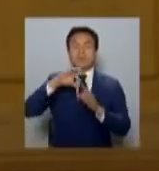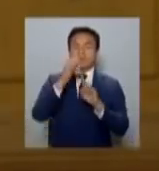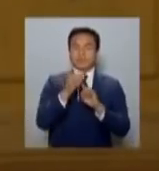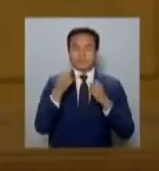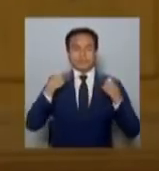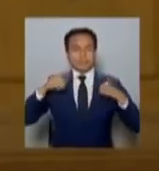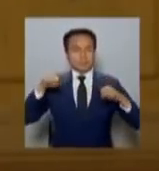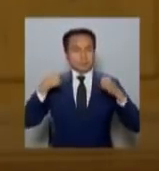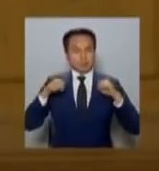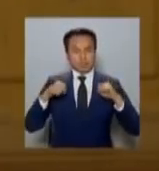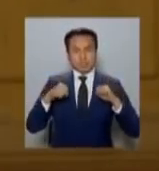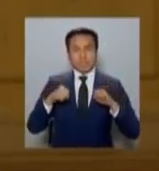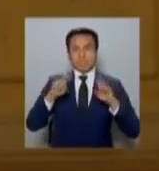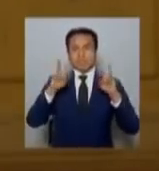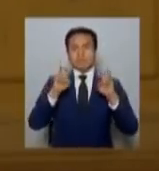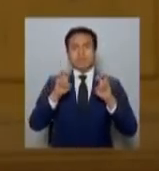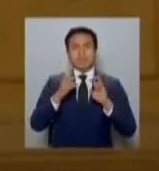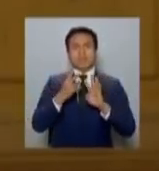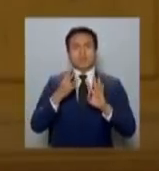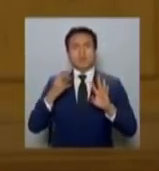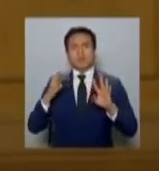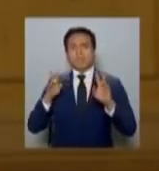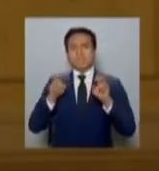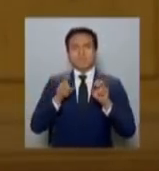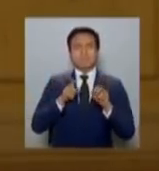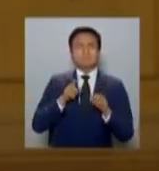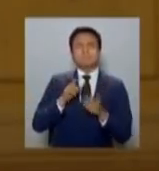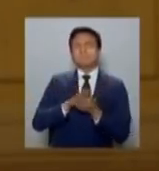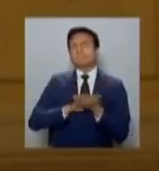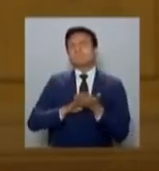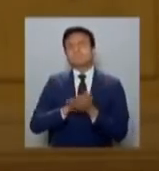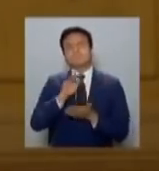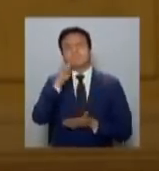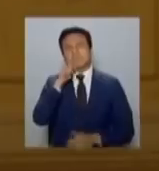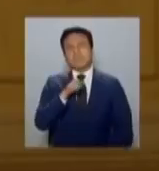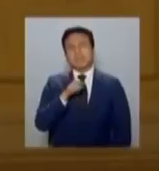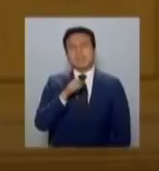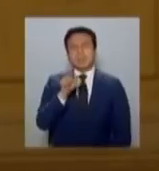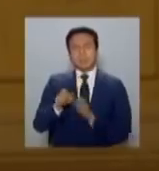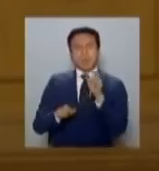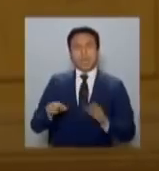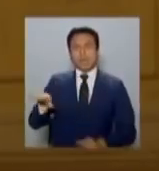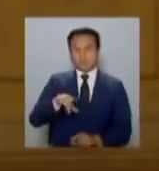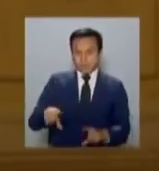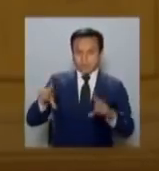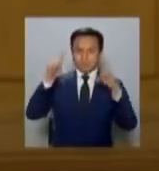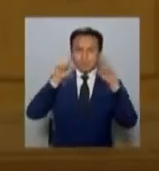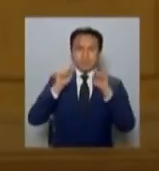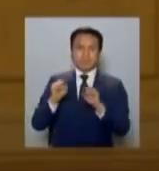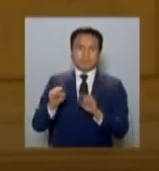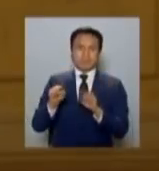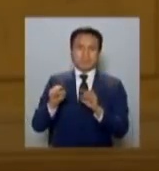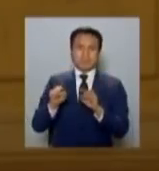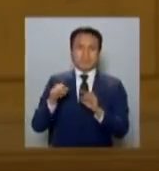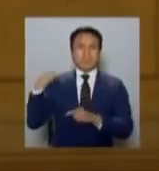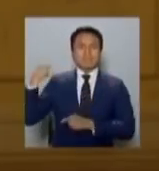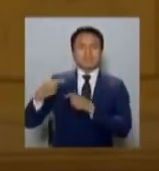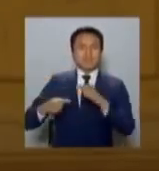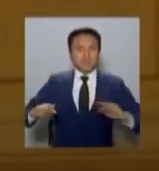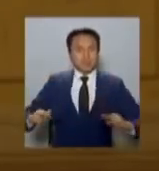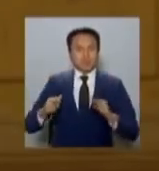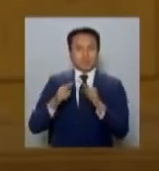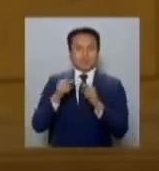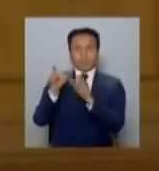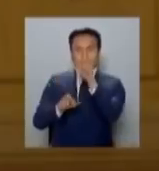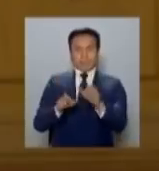cargo de estos efectos en la economía, en su propia economía, con sus propios dineros. Al final ese dinero tiene otro objetivo. Para él también y